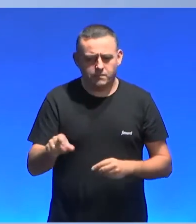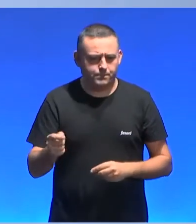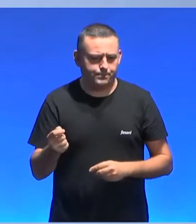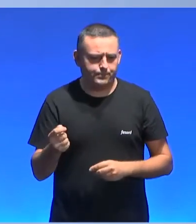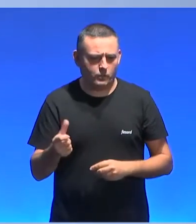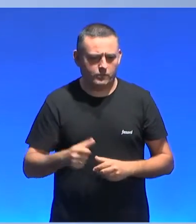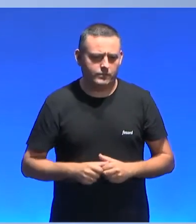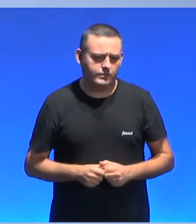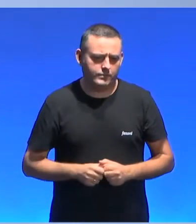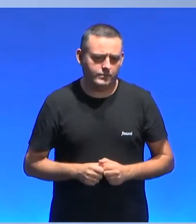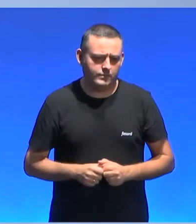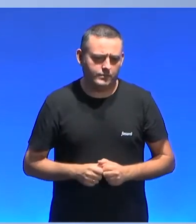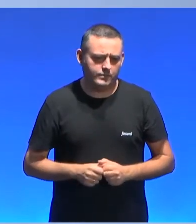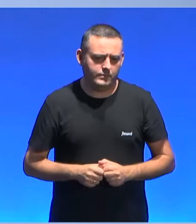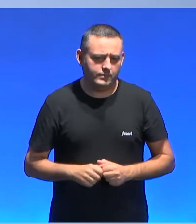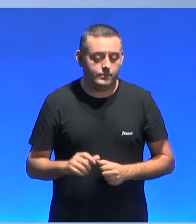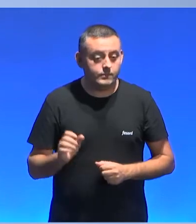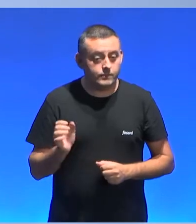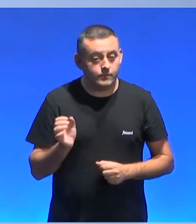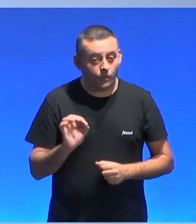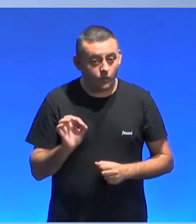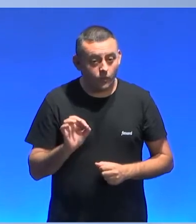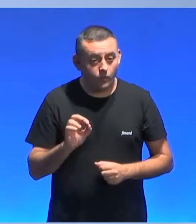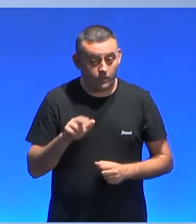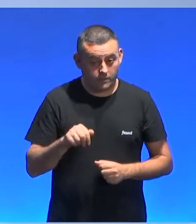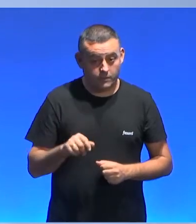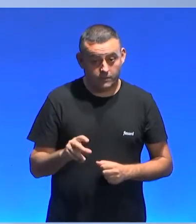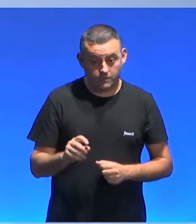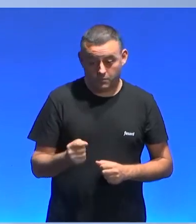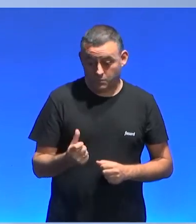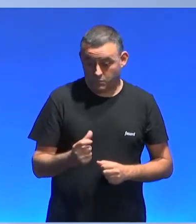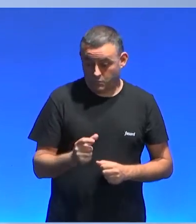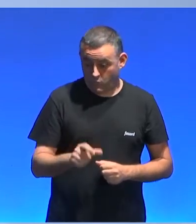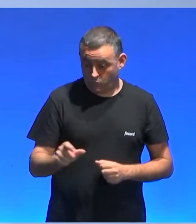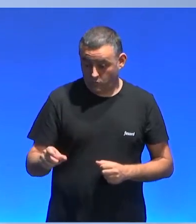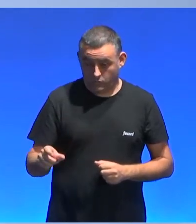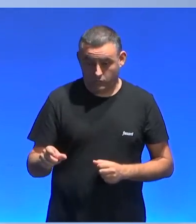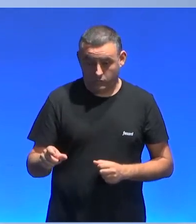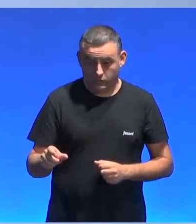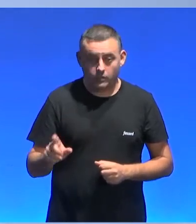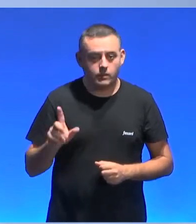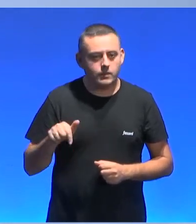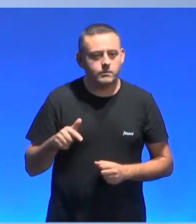y para el juguete preferido de estos pocos, que es el coche.